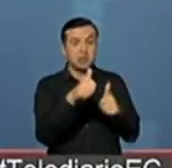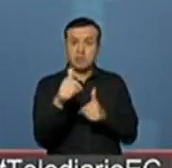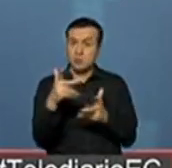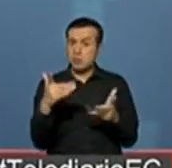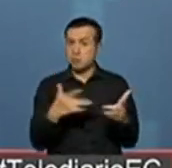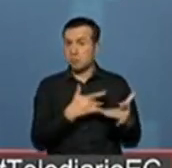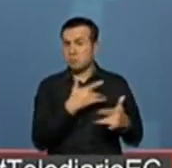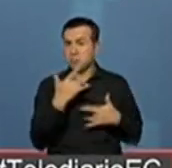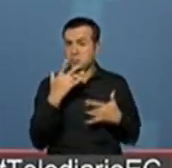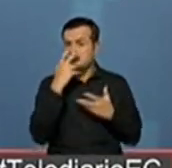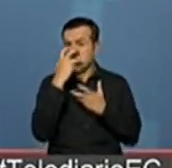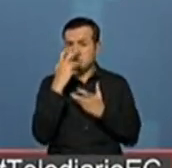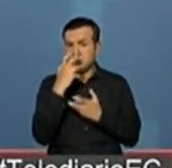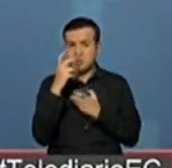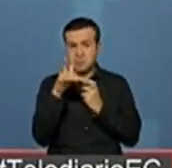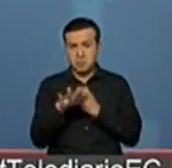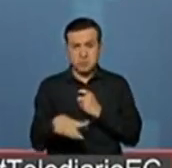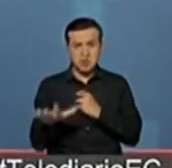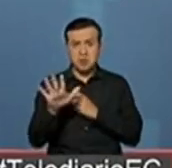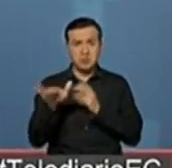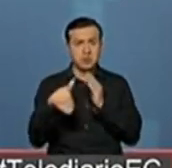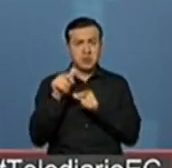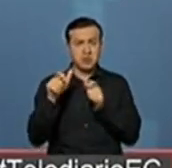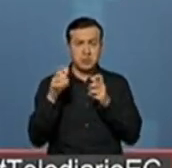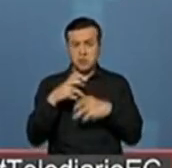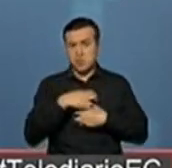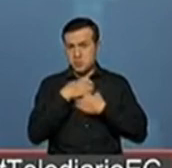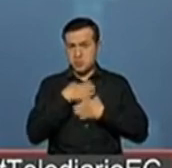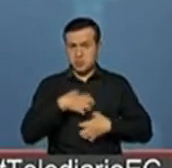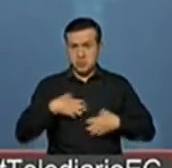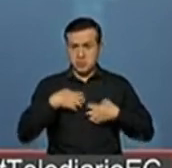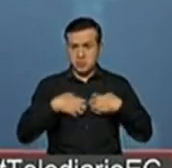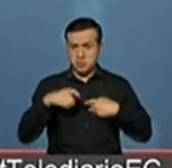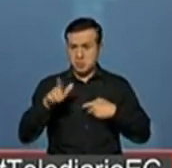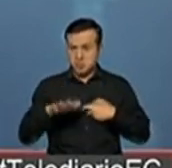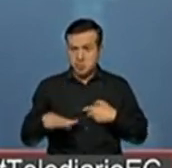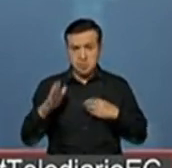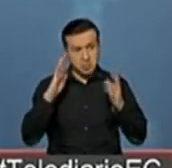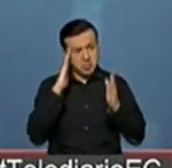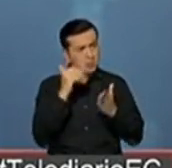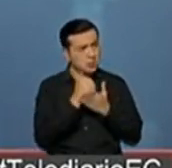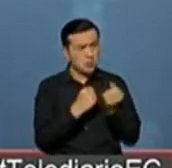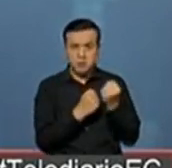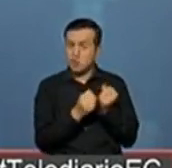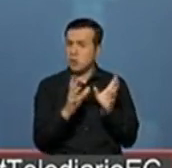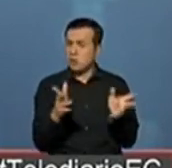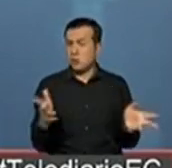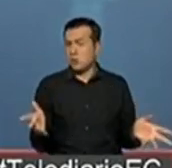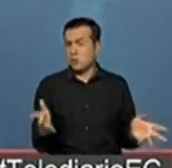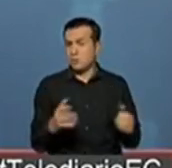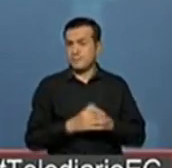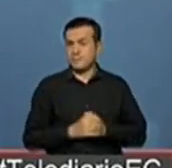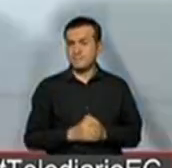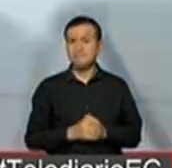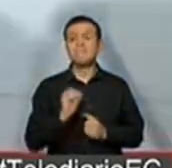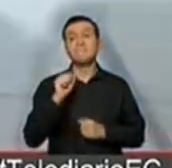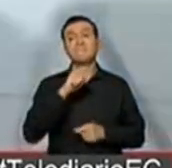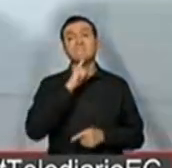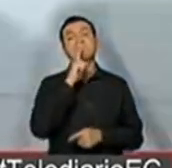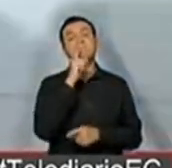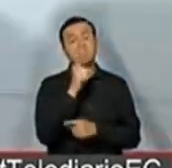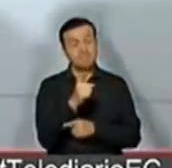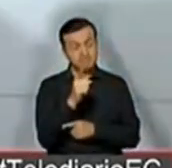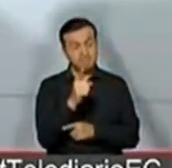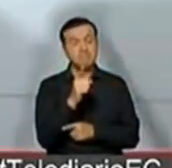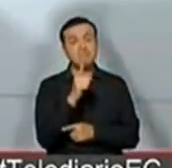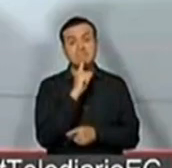eso también calentó los ánimos de toda la población que se levantó en los sectores amazónicos. Así es. Mire, si